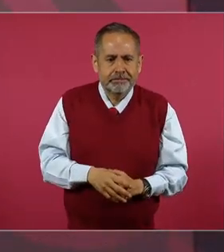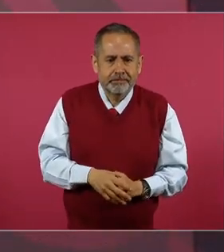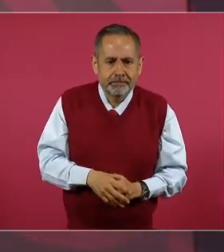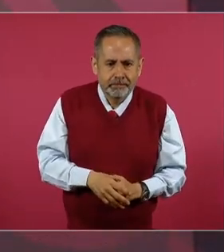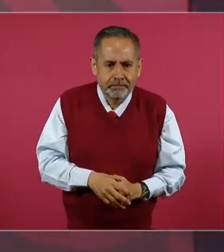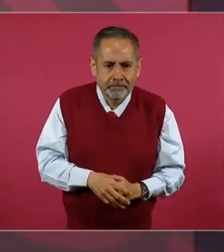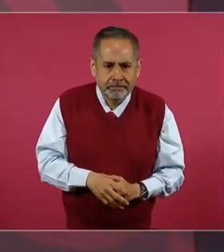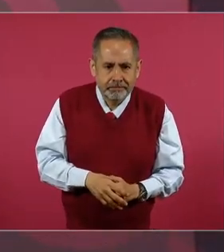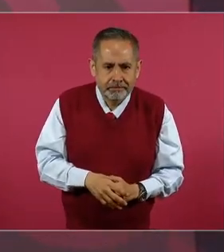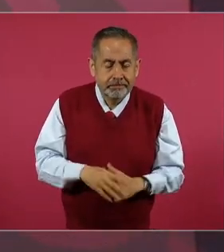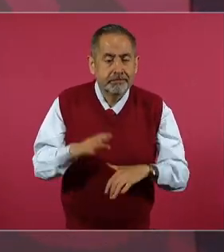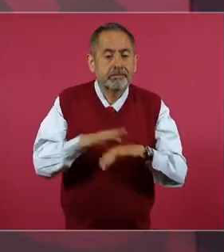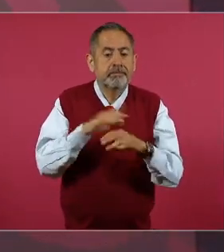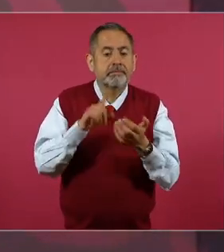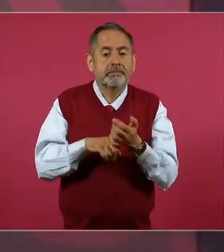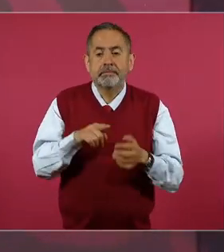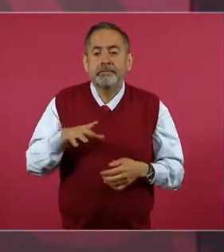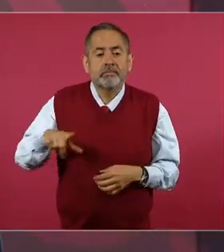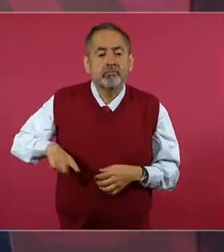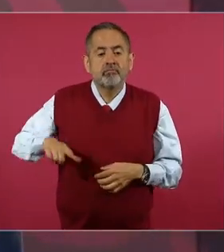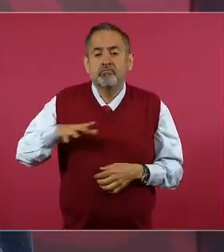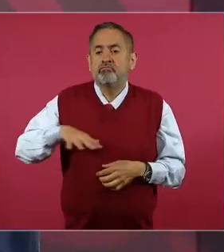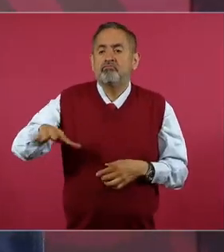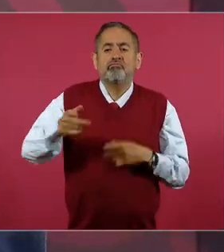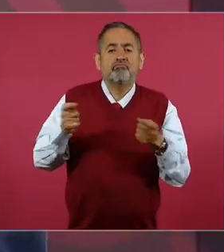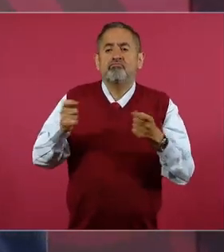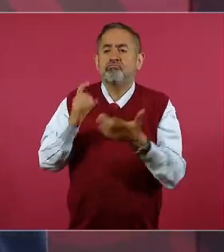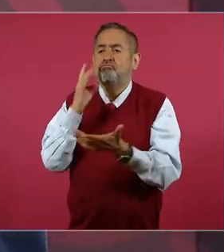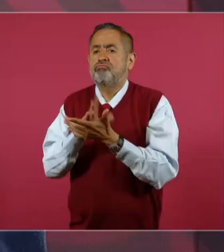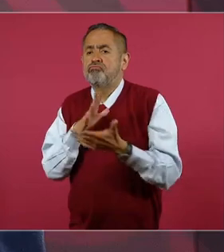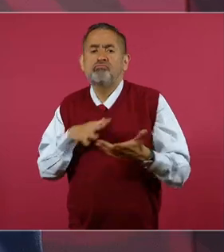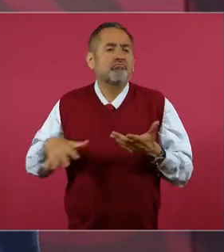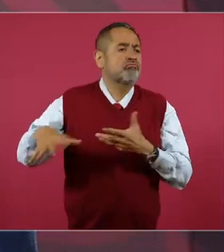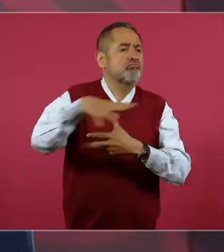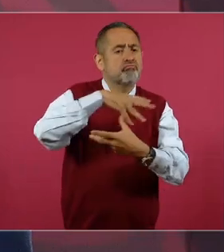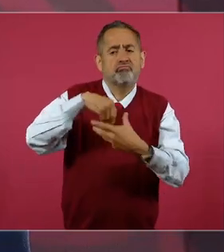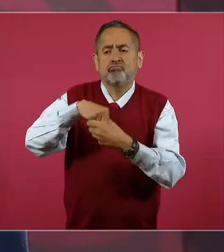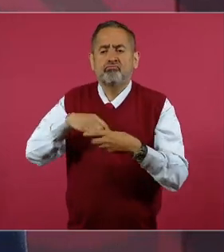el gobierno se iba a convertir en un monopolio.